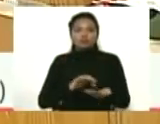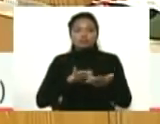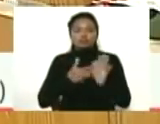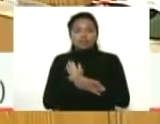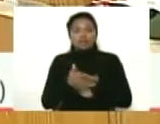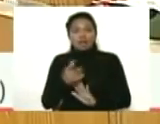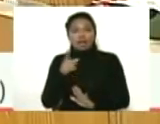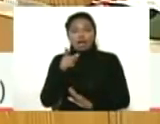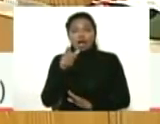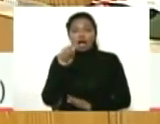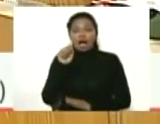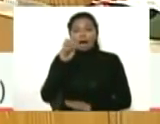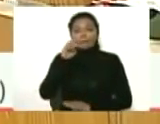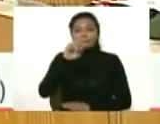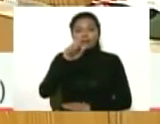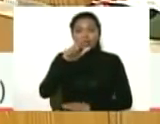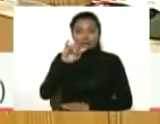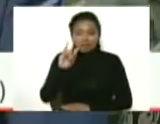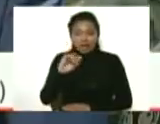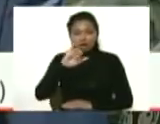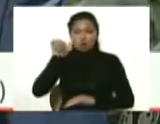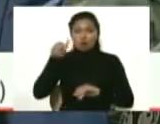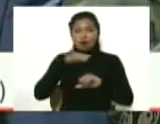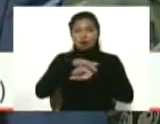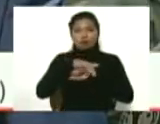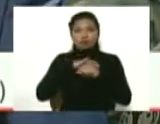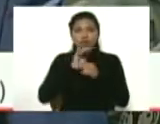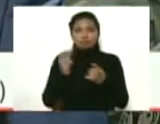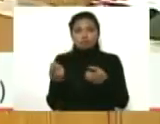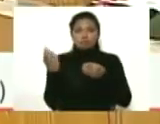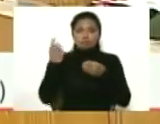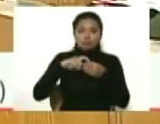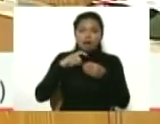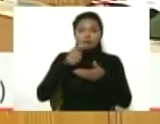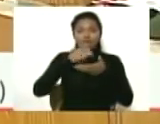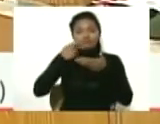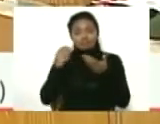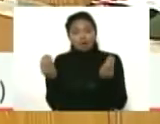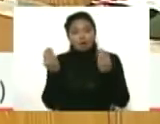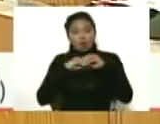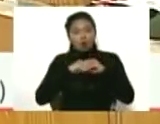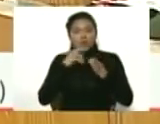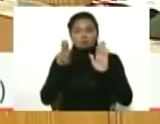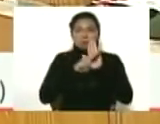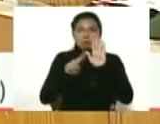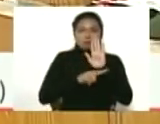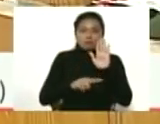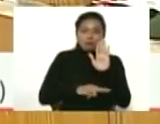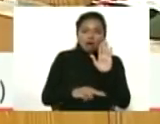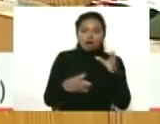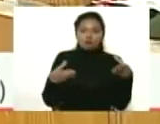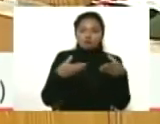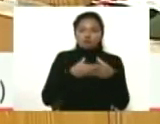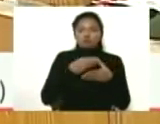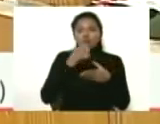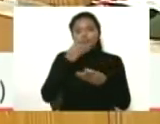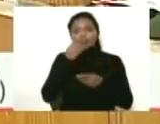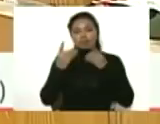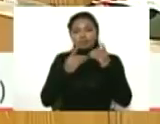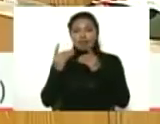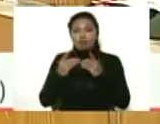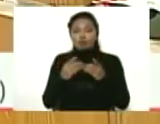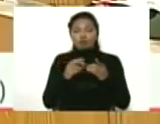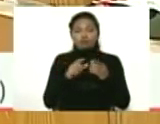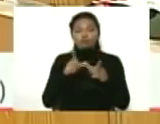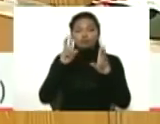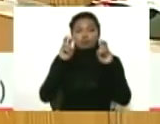cual Amelías es parte, Jorge Rodríguez es parte, y la firma, todos esos acuerdos se están cumpliendo. Y la Mesa de Diálogo impuso una nueva